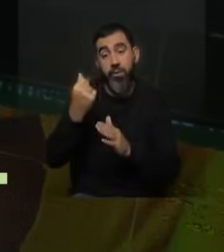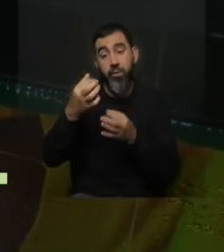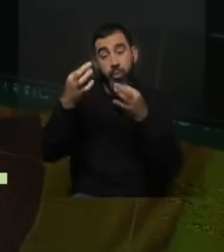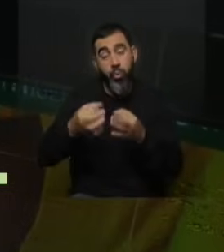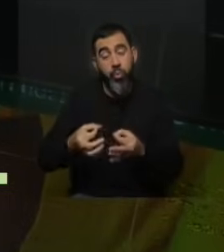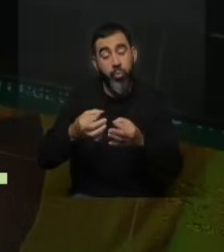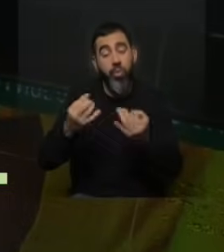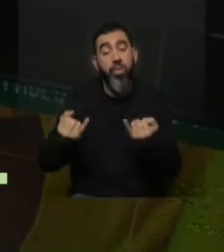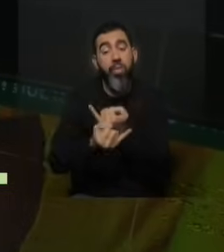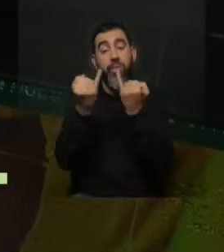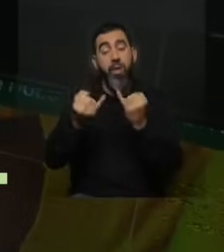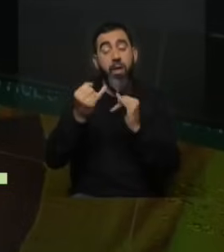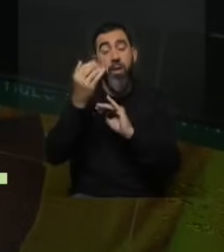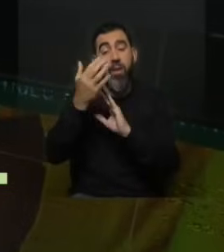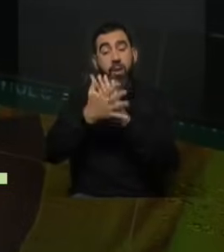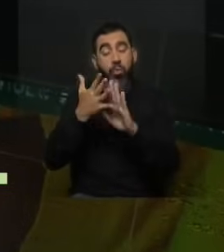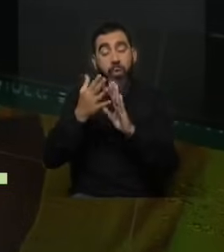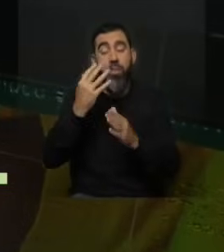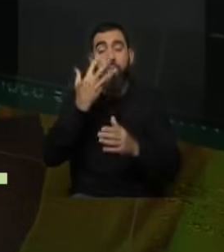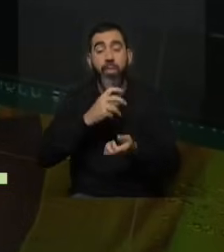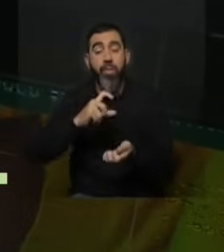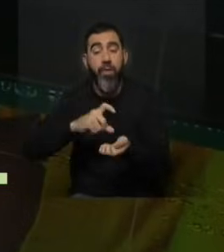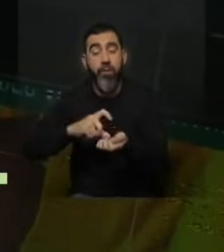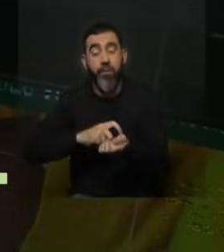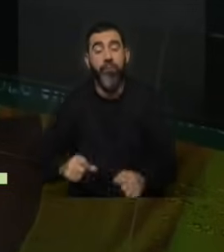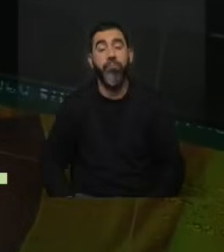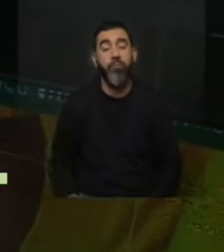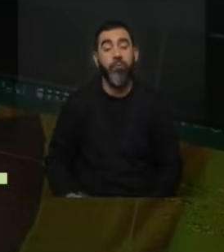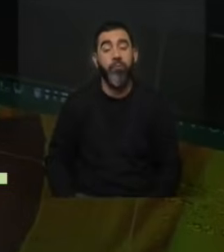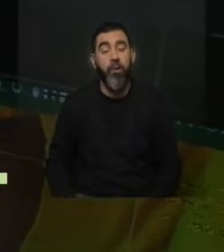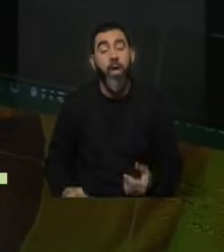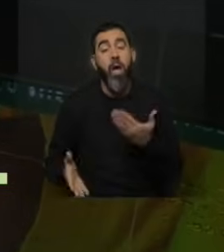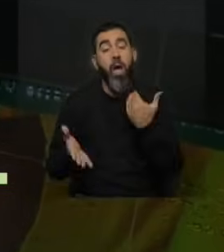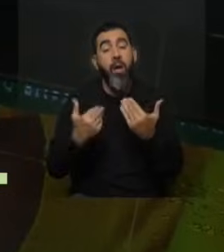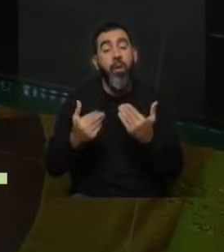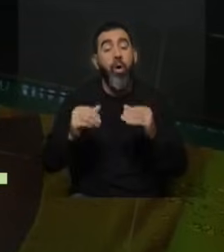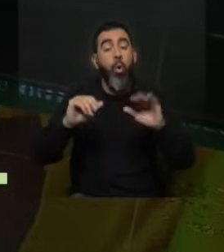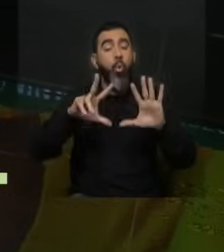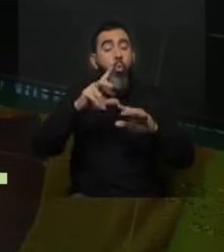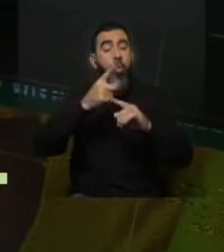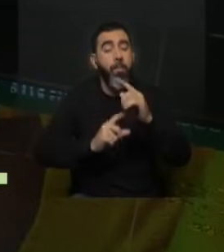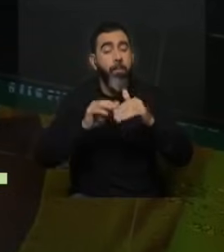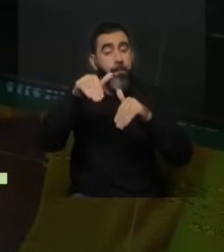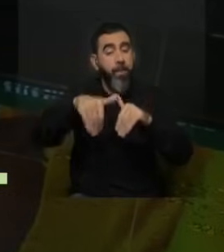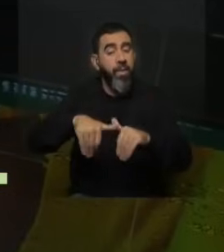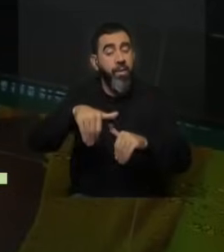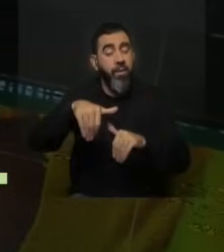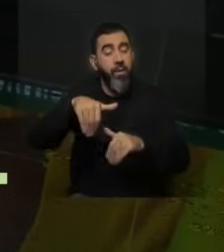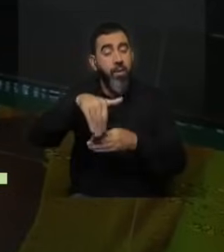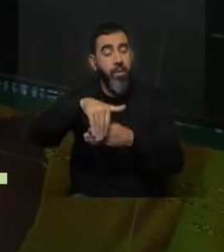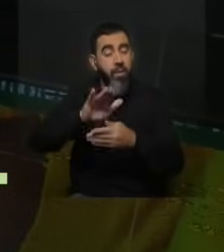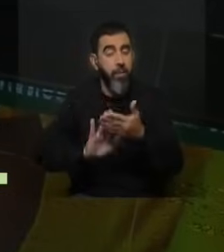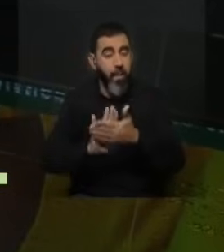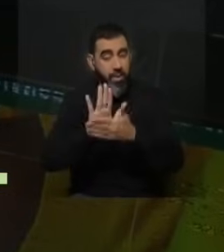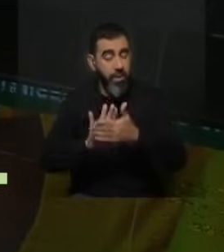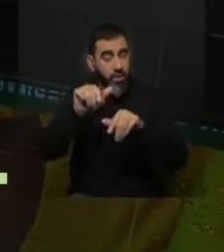celebración del Día Nacional de la diabetes y vamos a estar hablando sobre las 88:30 de la mañana justamente sobre uno de los temas que también